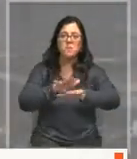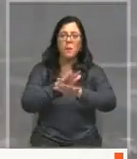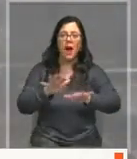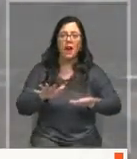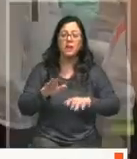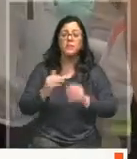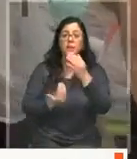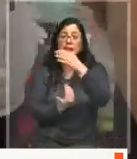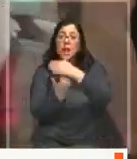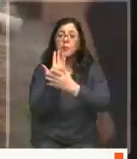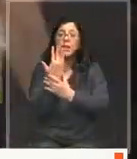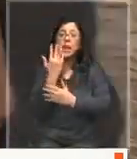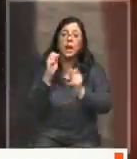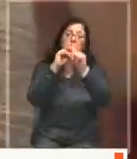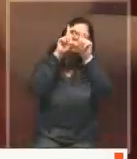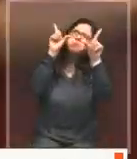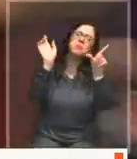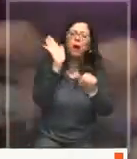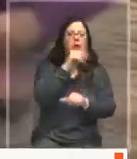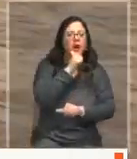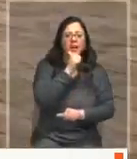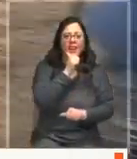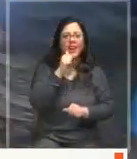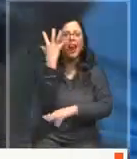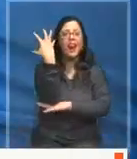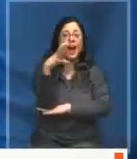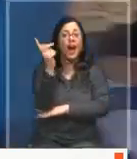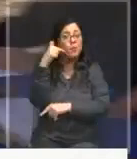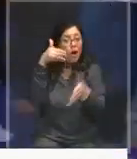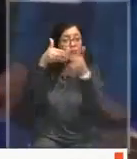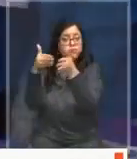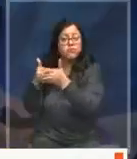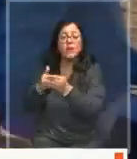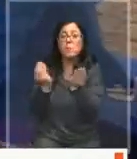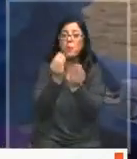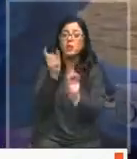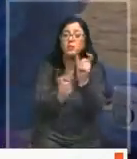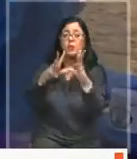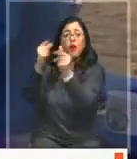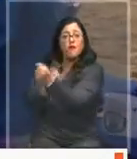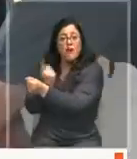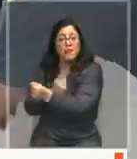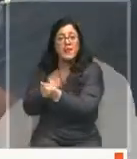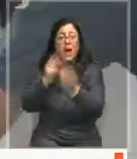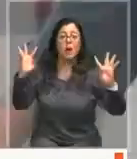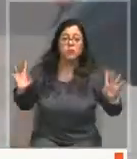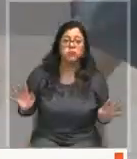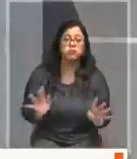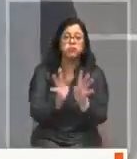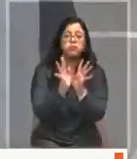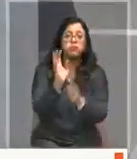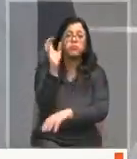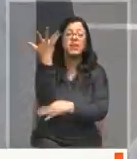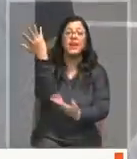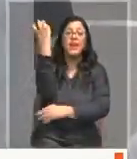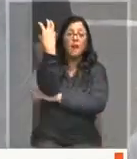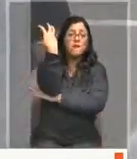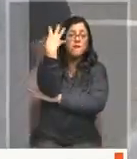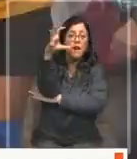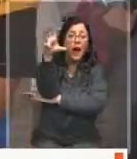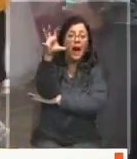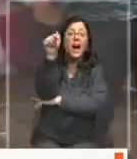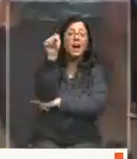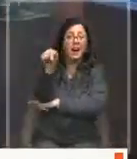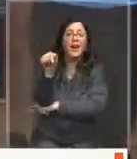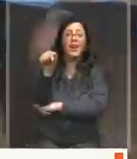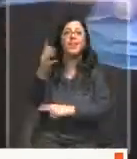Durante la mañana el sol estuvo un tanto esquivo en La Serena, pero eso no fue un impedimento para que decenas de familias llegaran hasta el sector del Faro Monumental para ser parte de